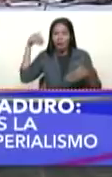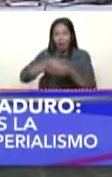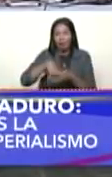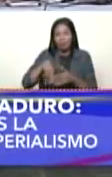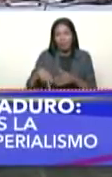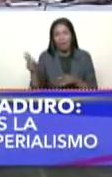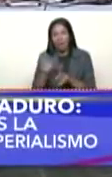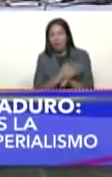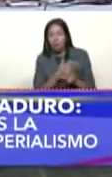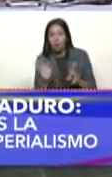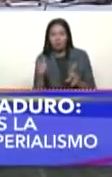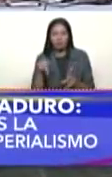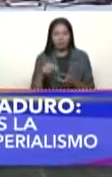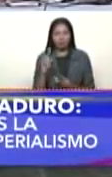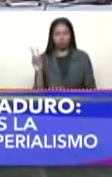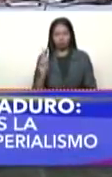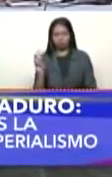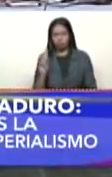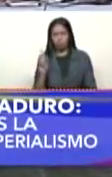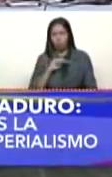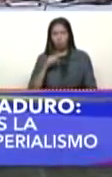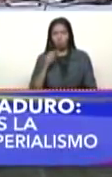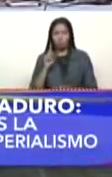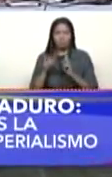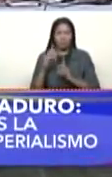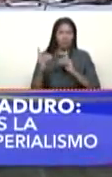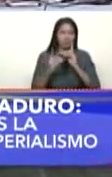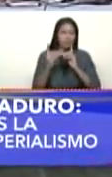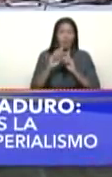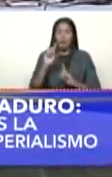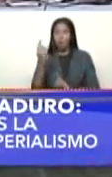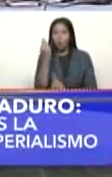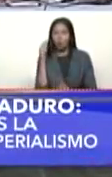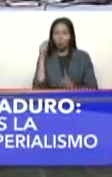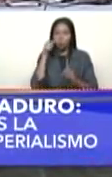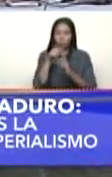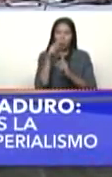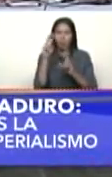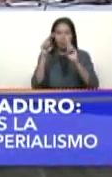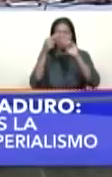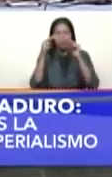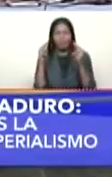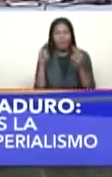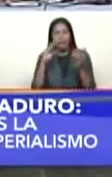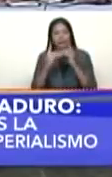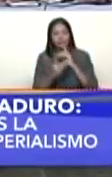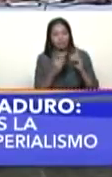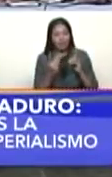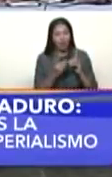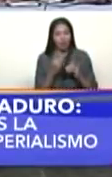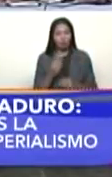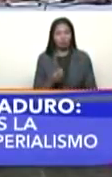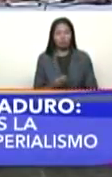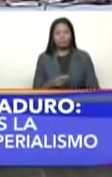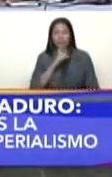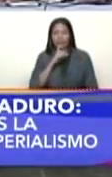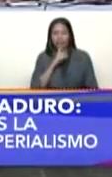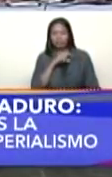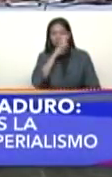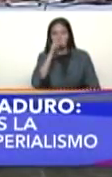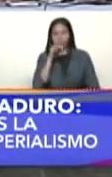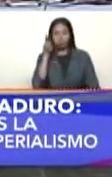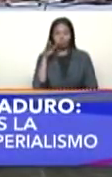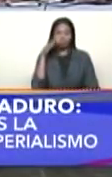la violencia y por ahí de repente el diálogo. No, el único camino es el diálogo. Costó mucho llegar a